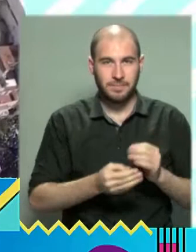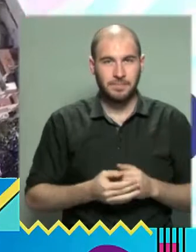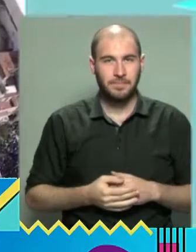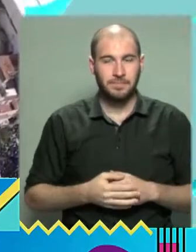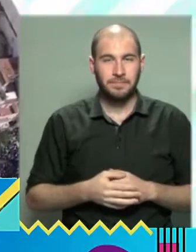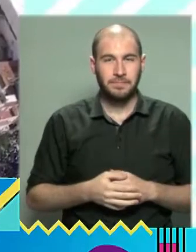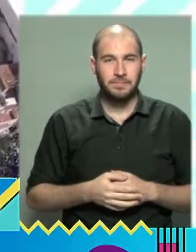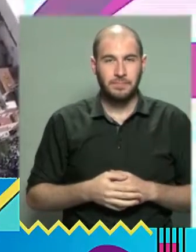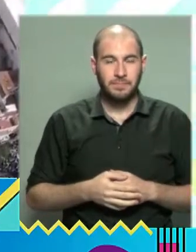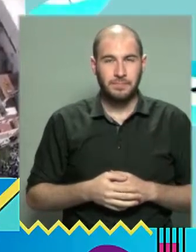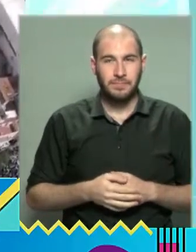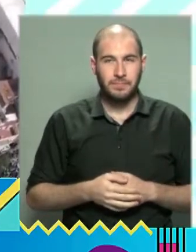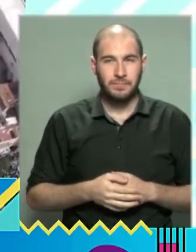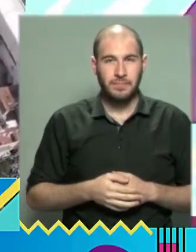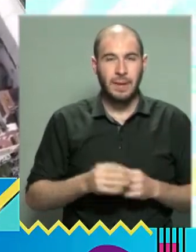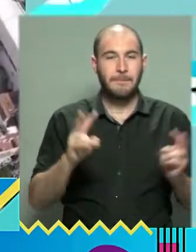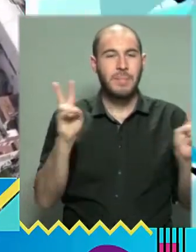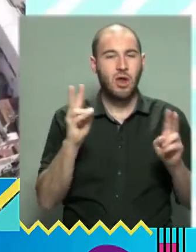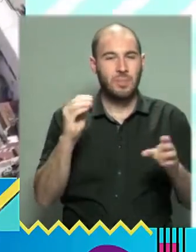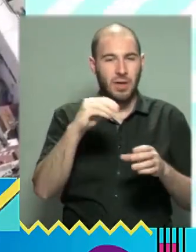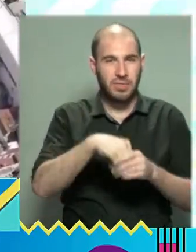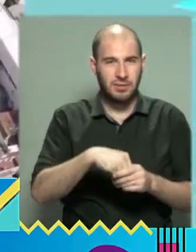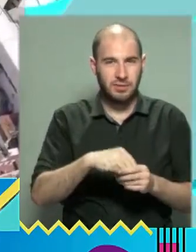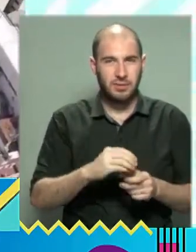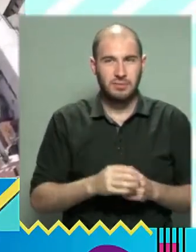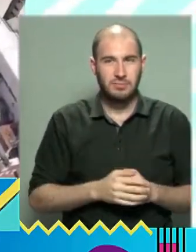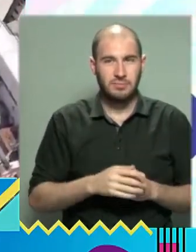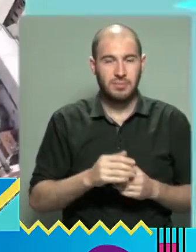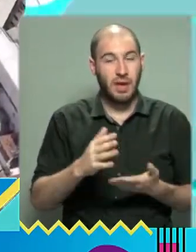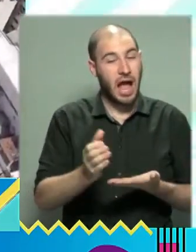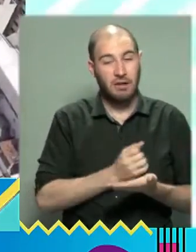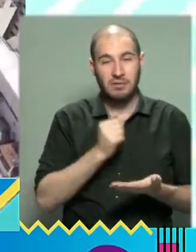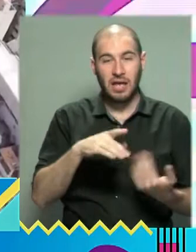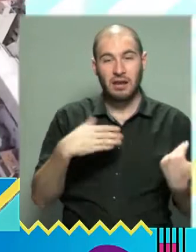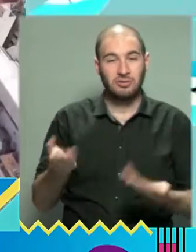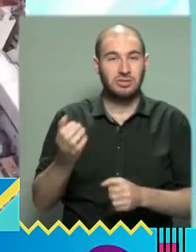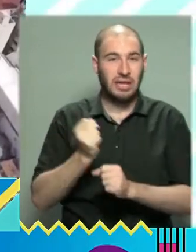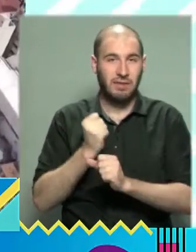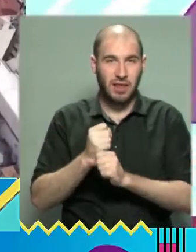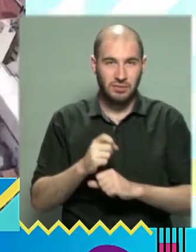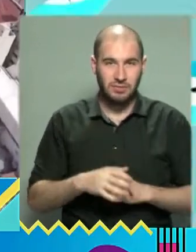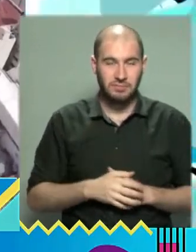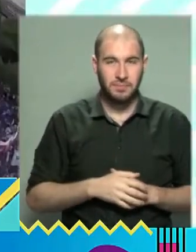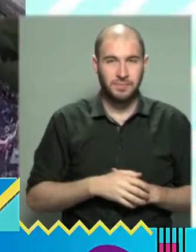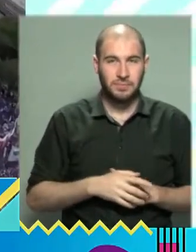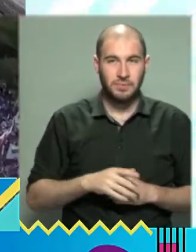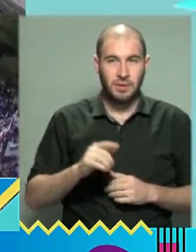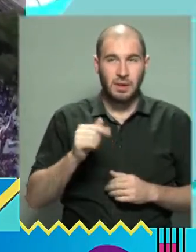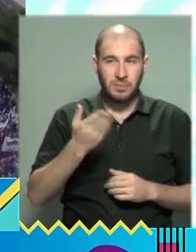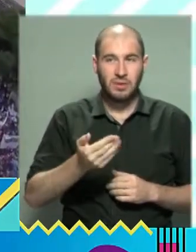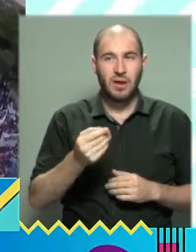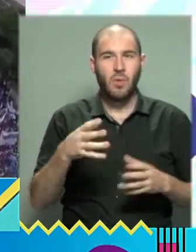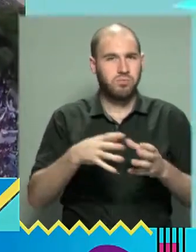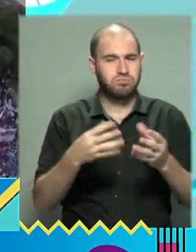Digamos, hay como... En el peronismo hay que asumir que le da un reconocimiento a los trabajadores y puede enamorar a